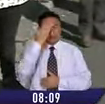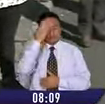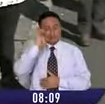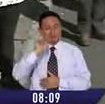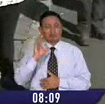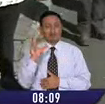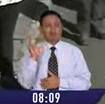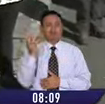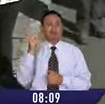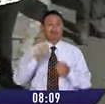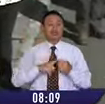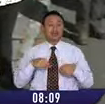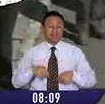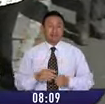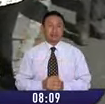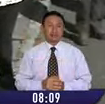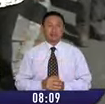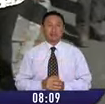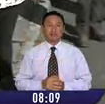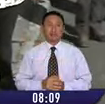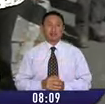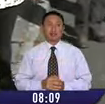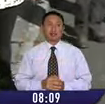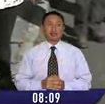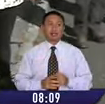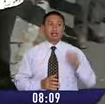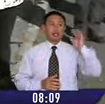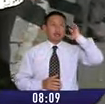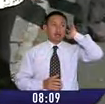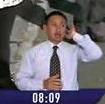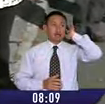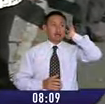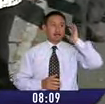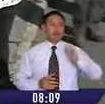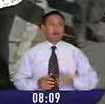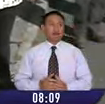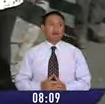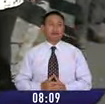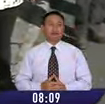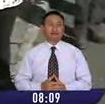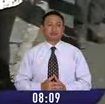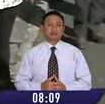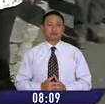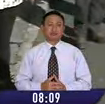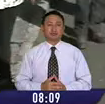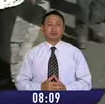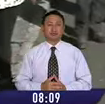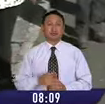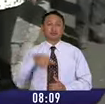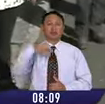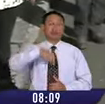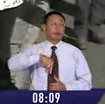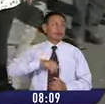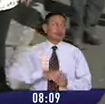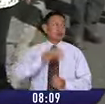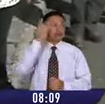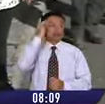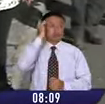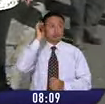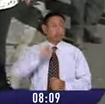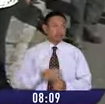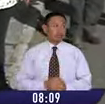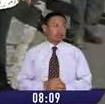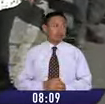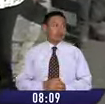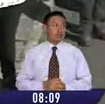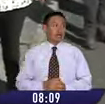clima de Quito y ya estamos con nuestros vecinos en Santa Rosa de Chillo Gallo, al sur de la ciudad. Es que están muy alarmados por los constantes accidentes